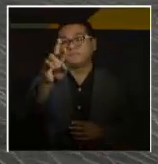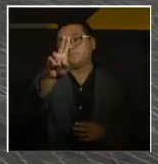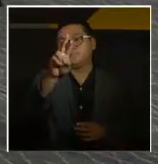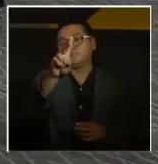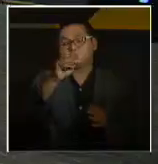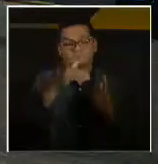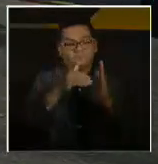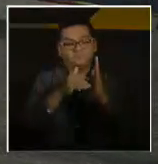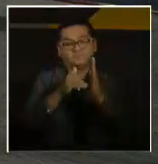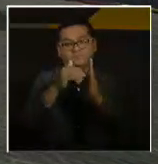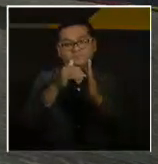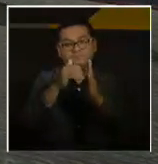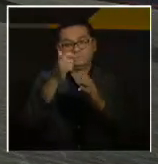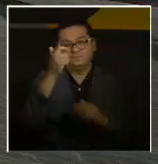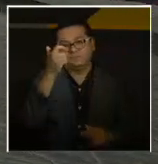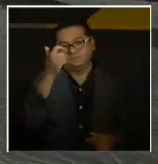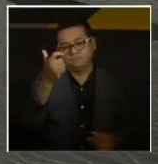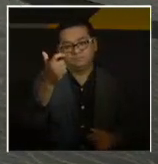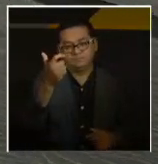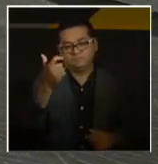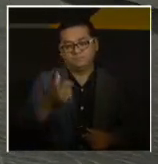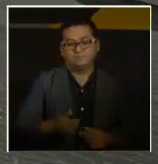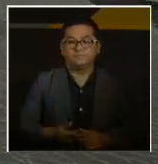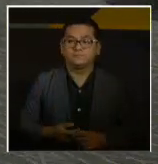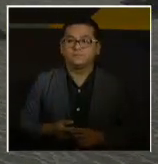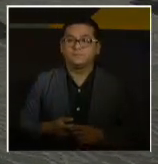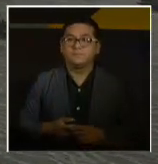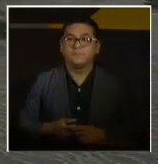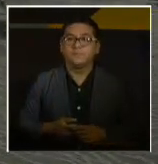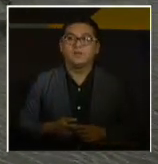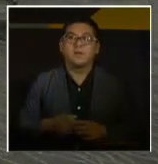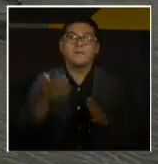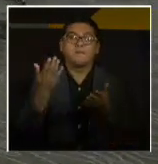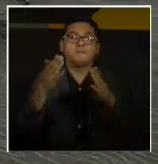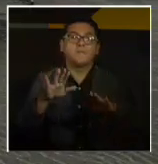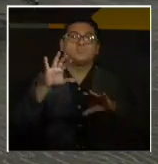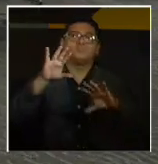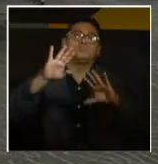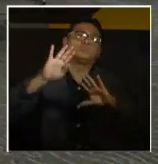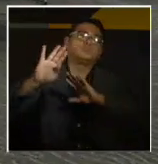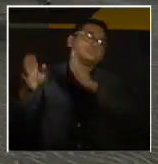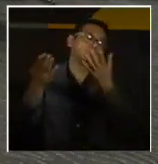25 mil millones de pesos. Eso es lo que estima el Banco Mundial